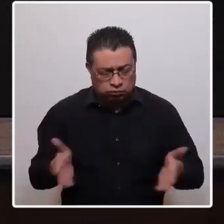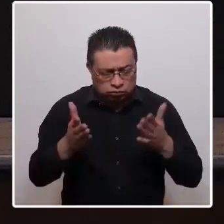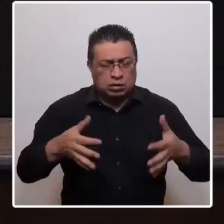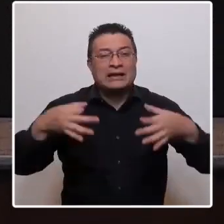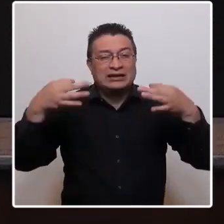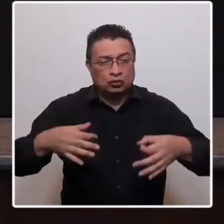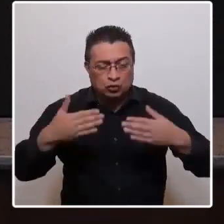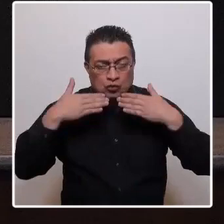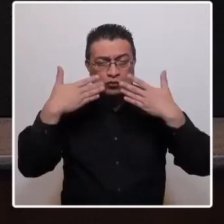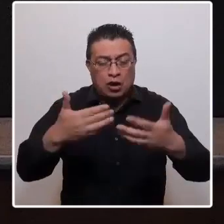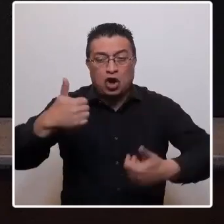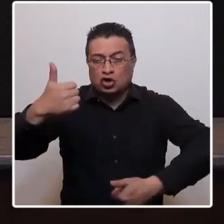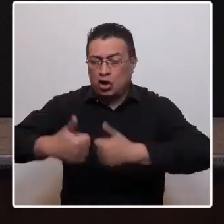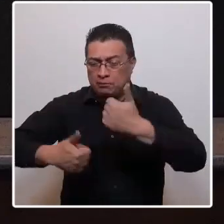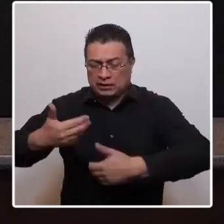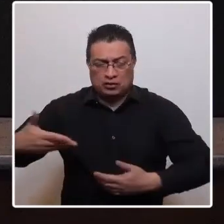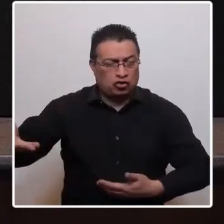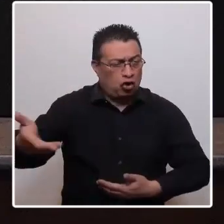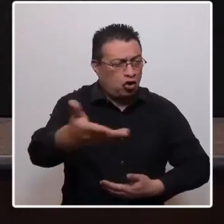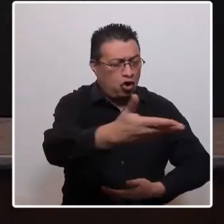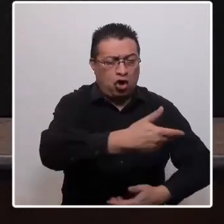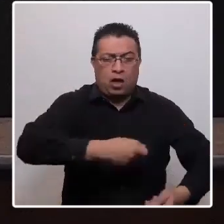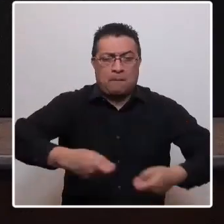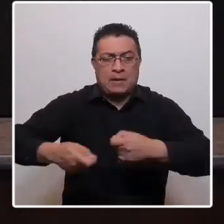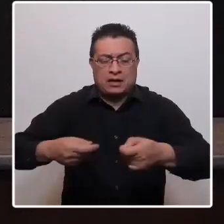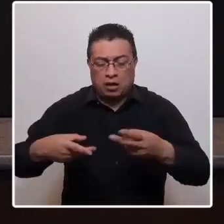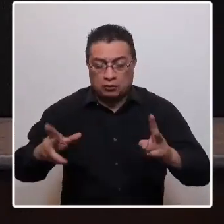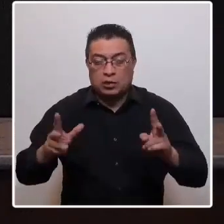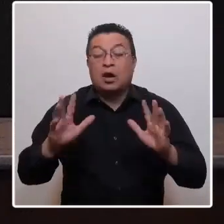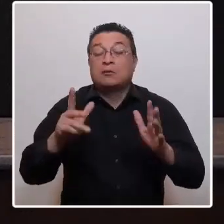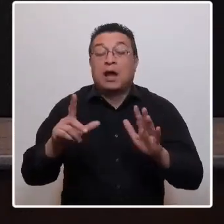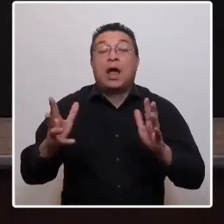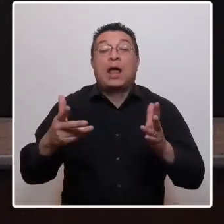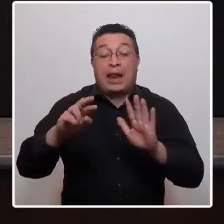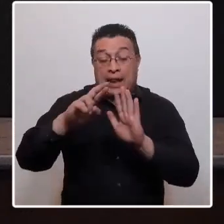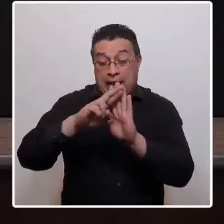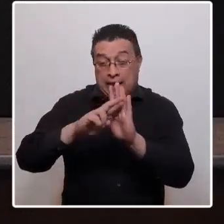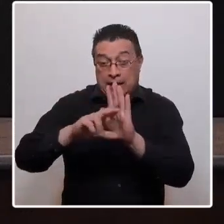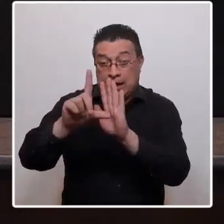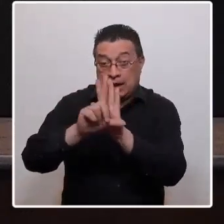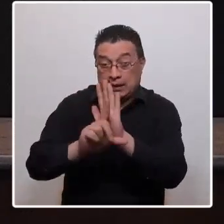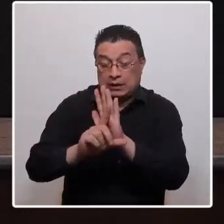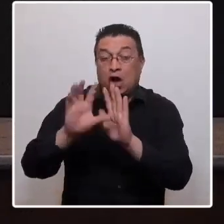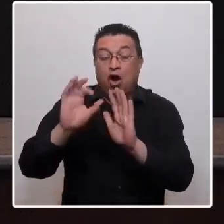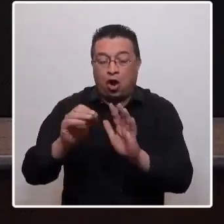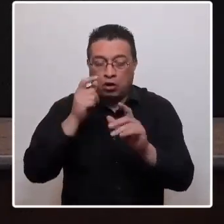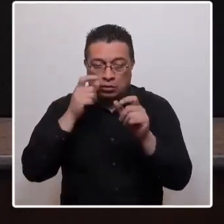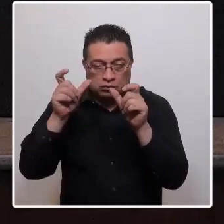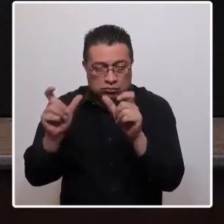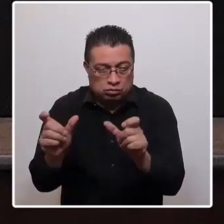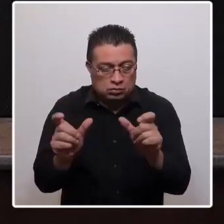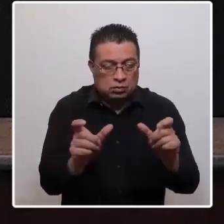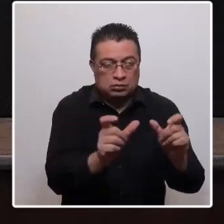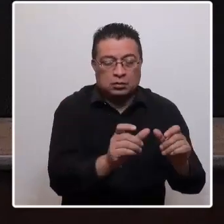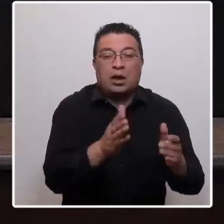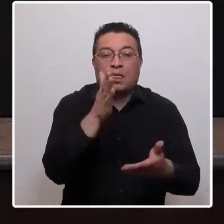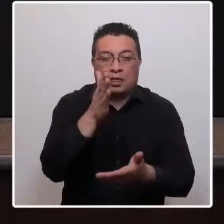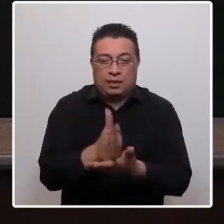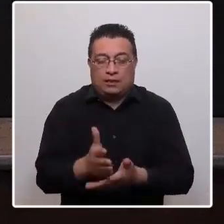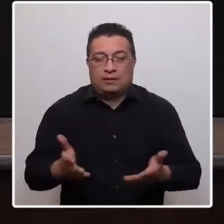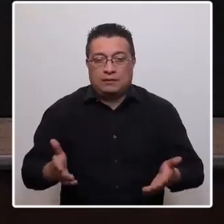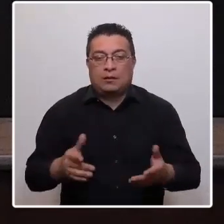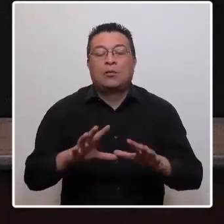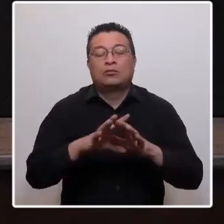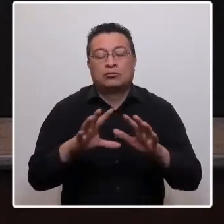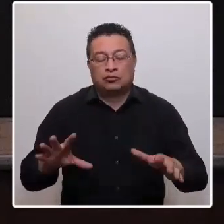la competencia en todos los mercados, ya sea a través de la legislación o de la fiscalización adecuada.